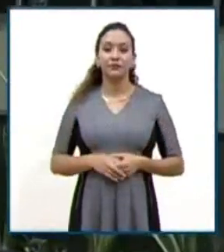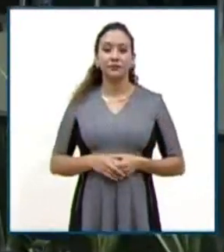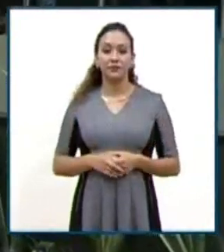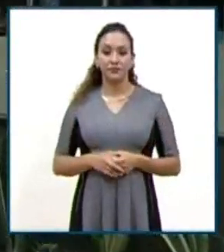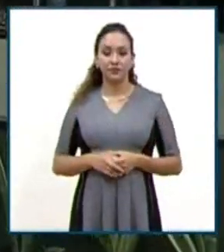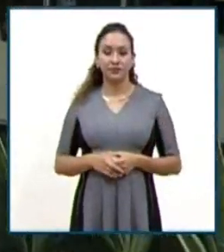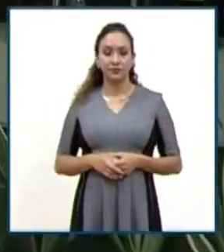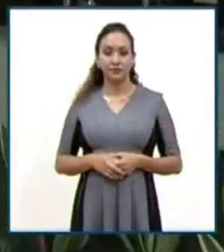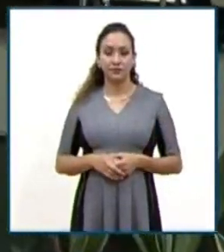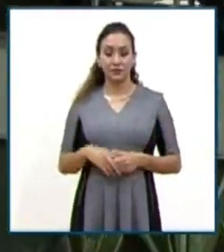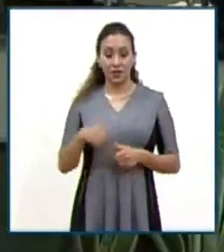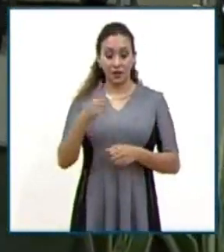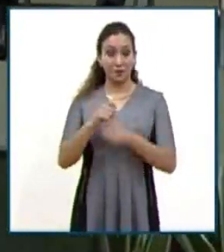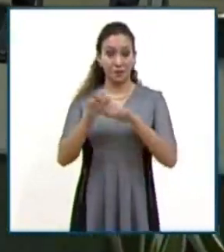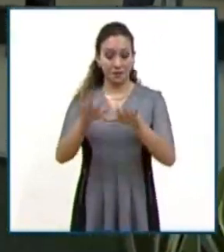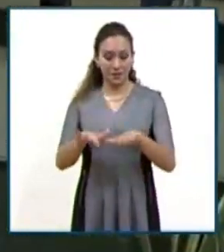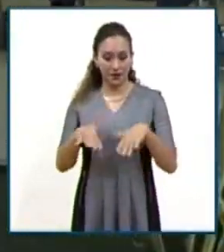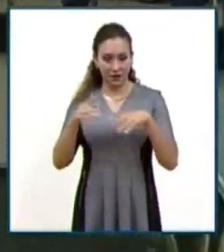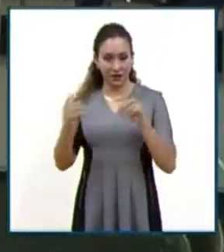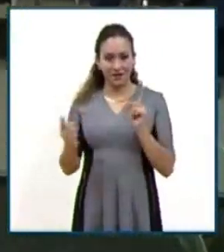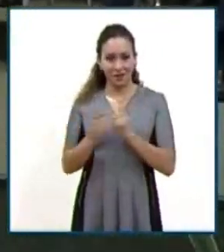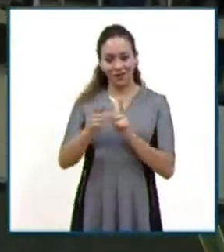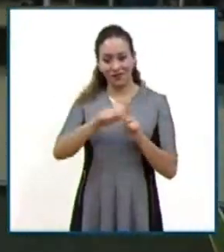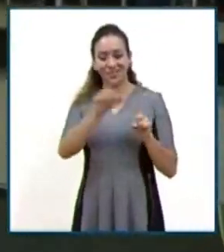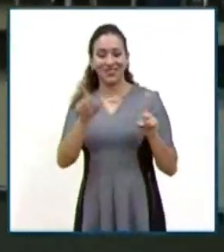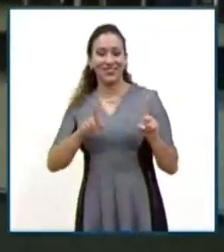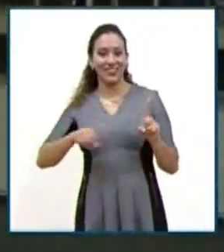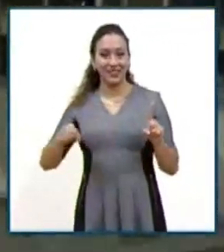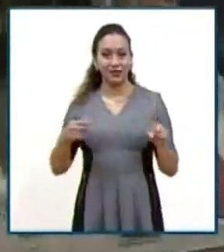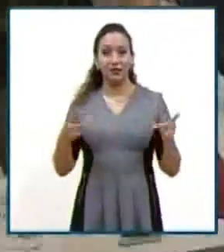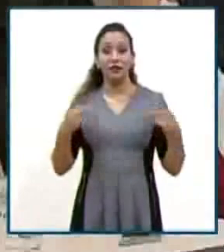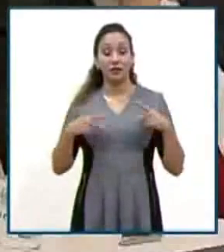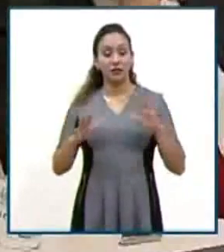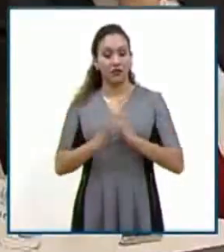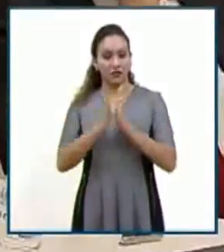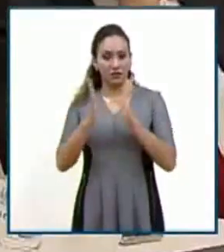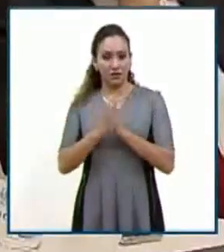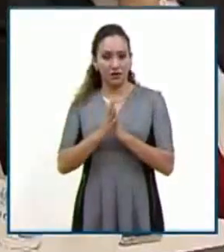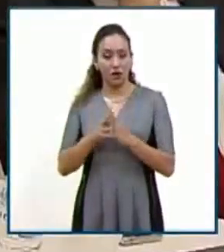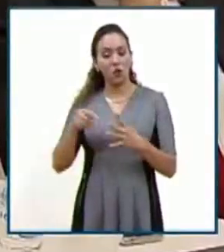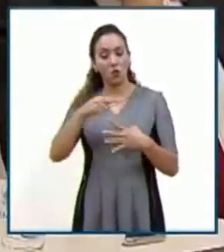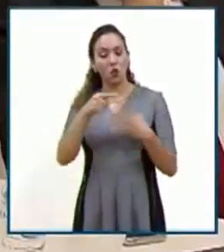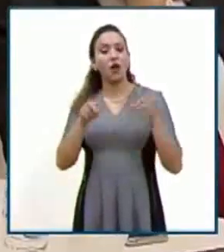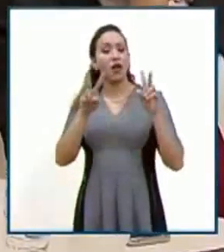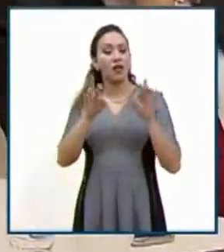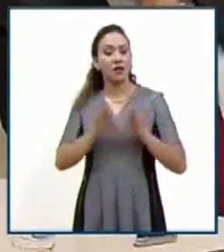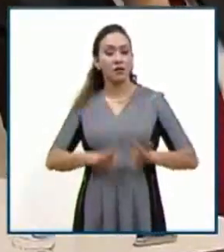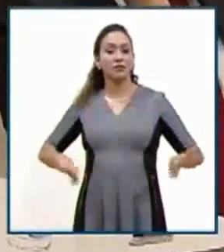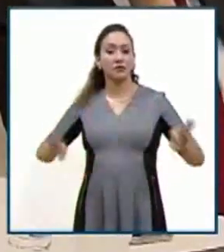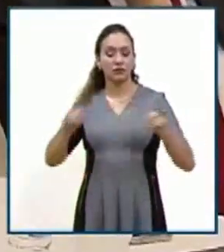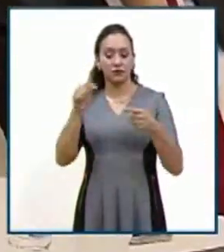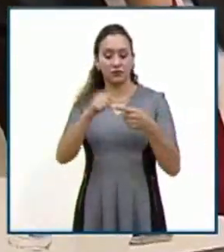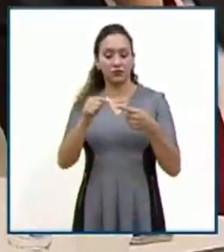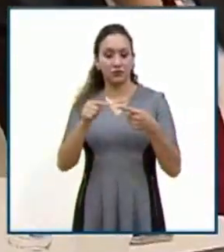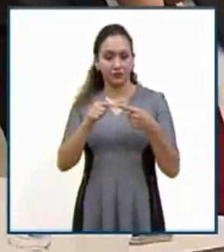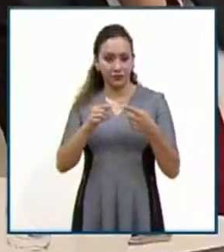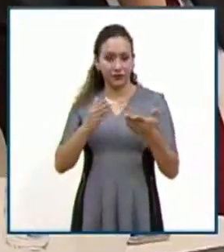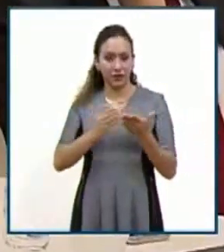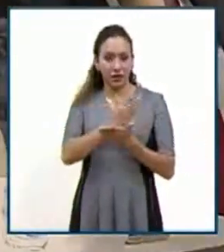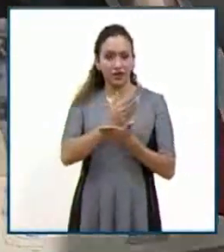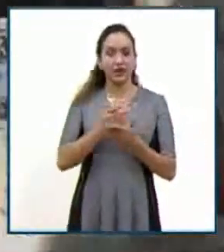En esta primera sesión del Encuentro Nacional, los participantes trabajaron en torno a 4 ejes temáticos: acceso a los